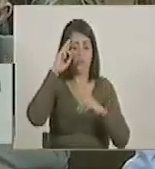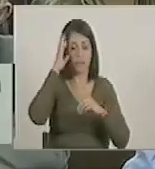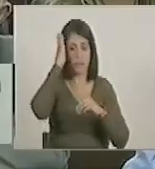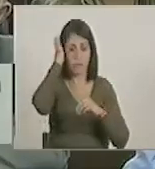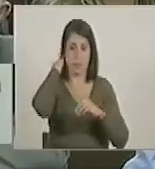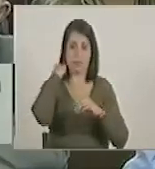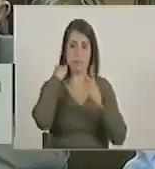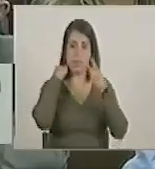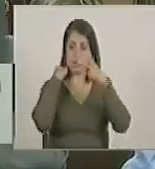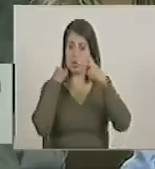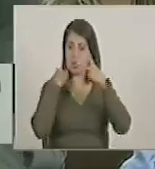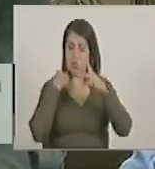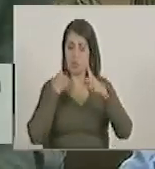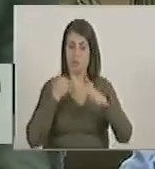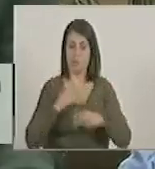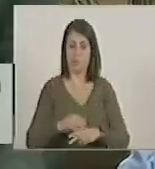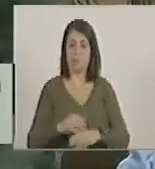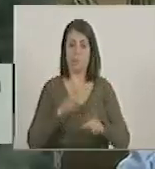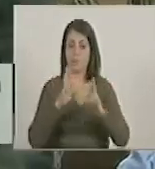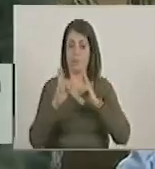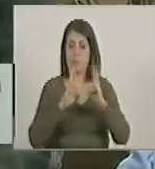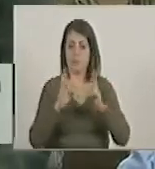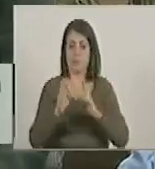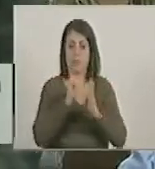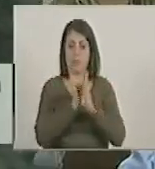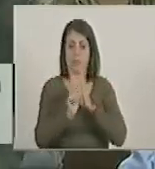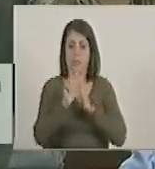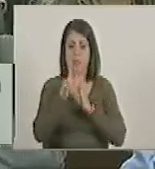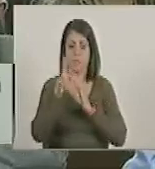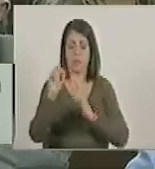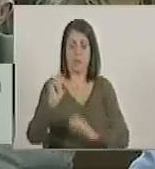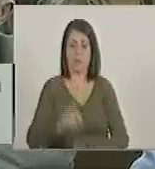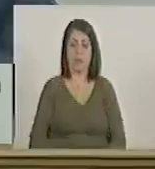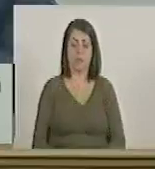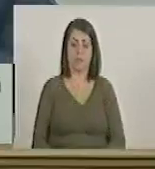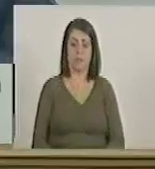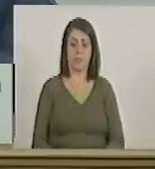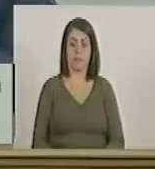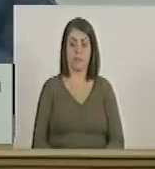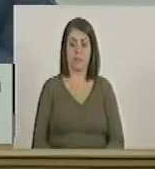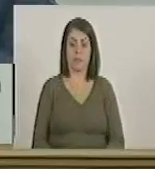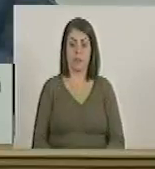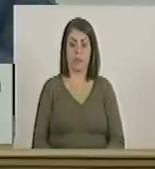dos observaciones en relación al artículo 30.